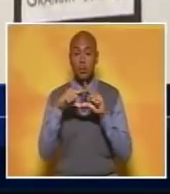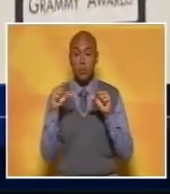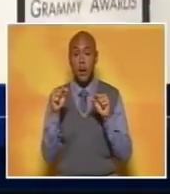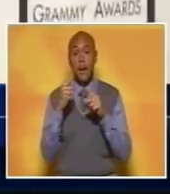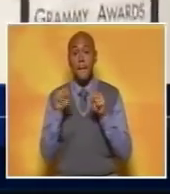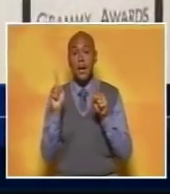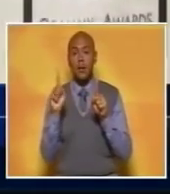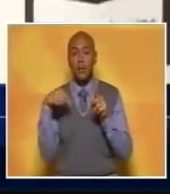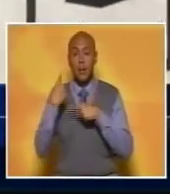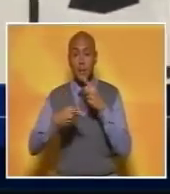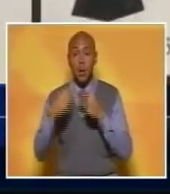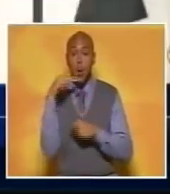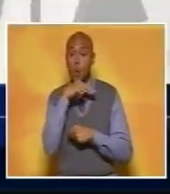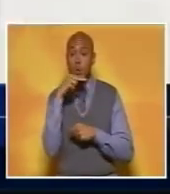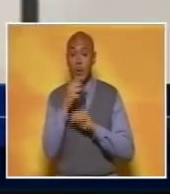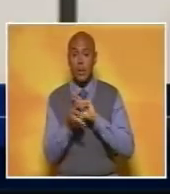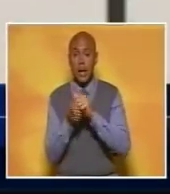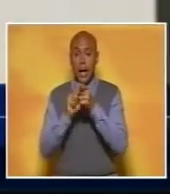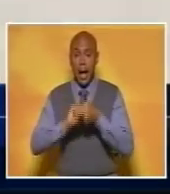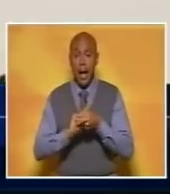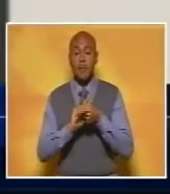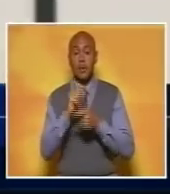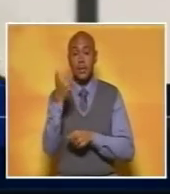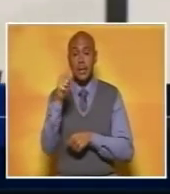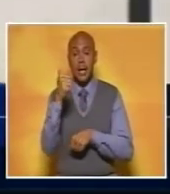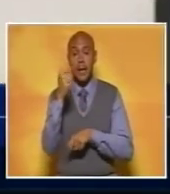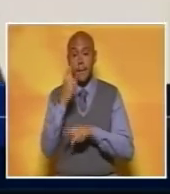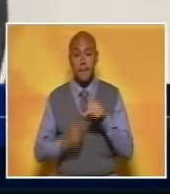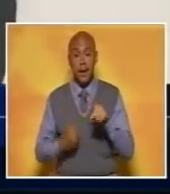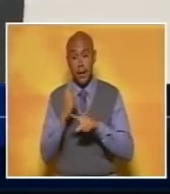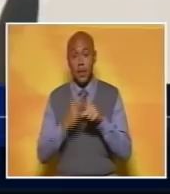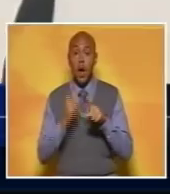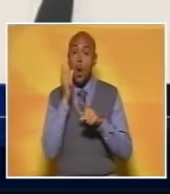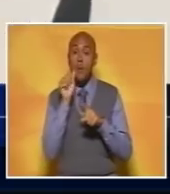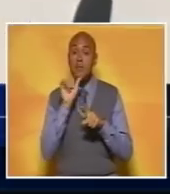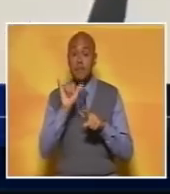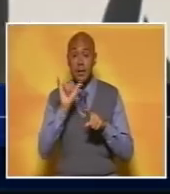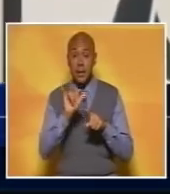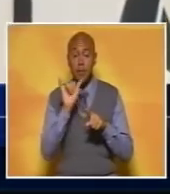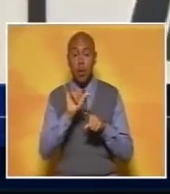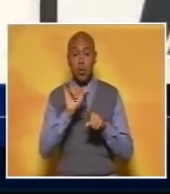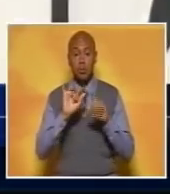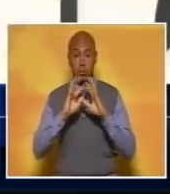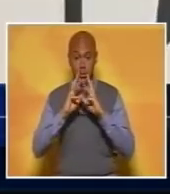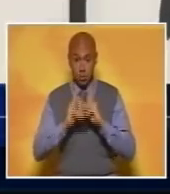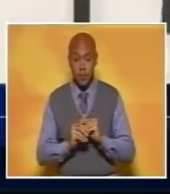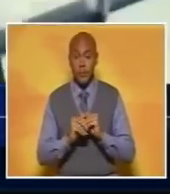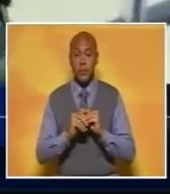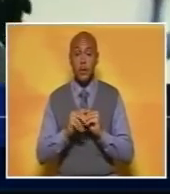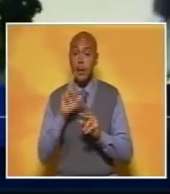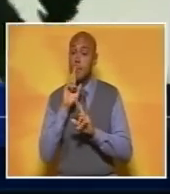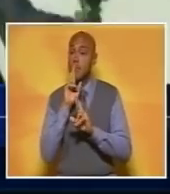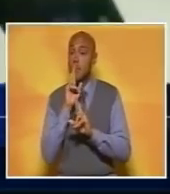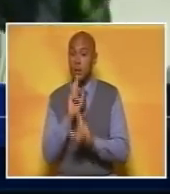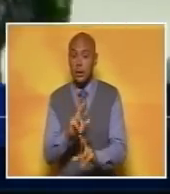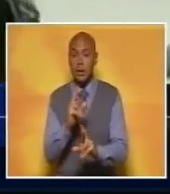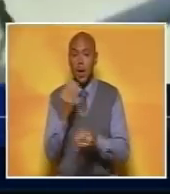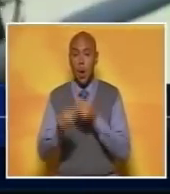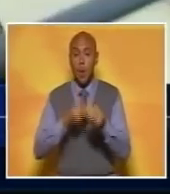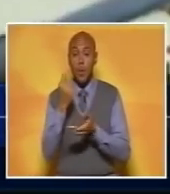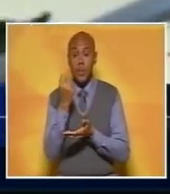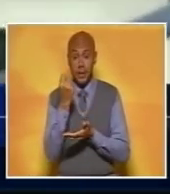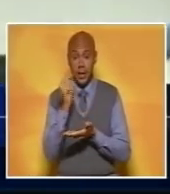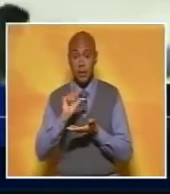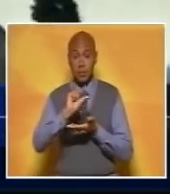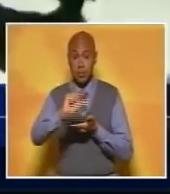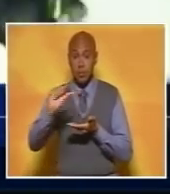octubre fue cambiada a las 10:30 de la noche por los organizadores, quienes no han ofrecido hasta ahora la posibilidad de devolver el dinero